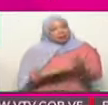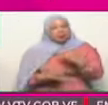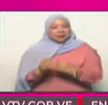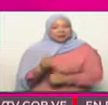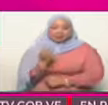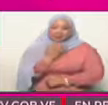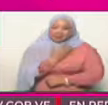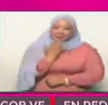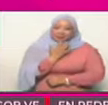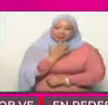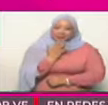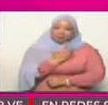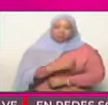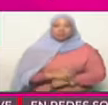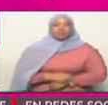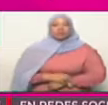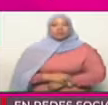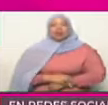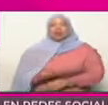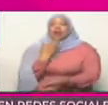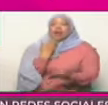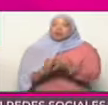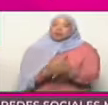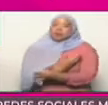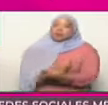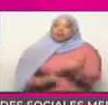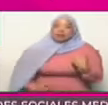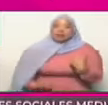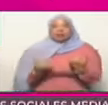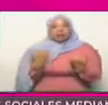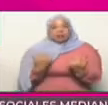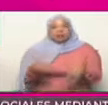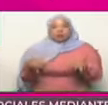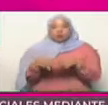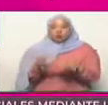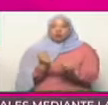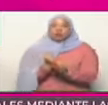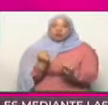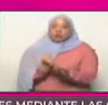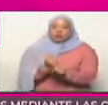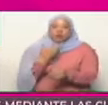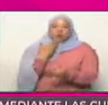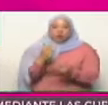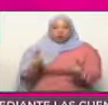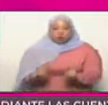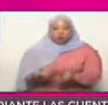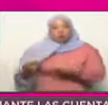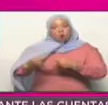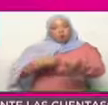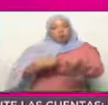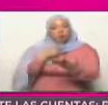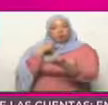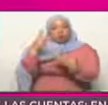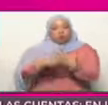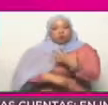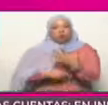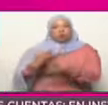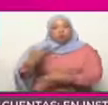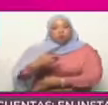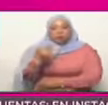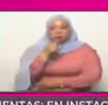Núñez? Adelante. Mira, ante todo agradecido por estar aquí, por todo el equipo. Me encuentro coordinando este proyecto de gran